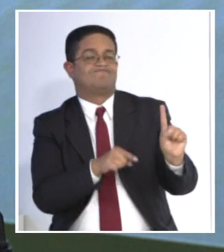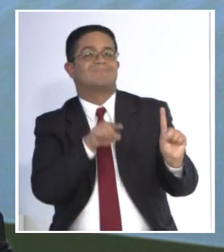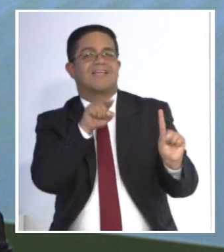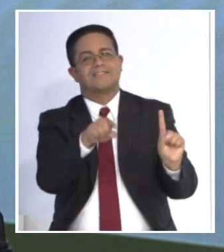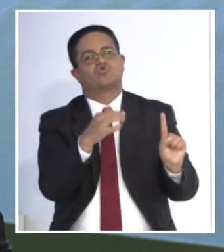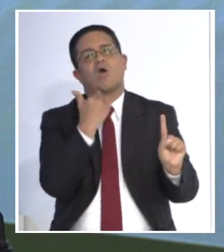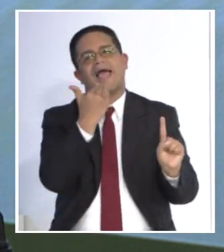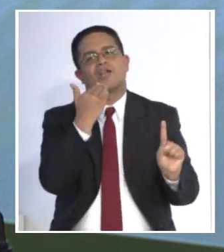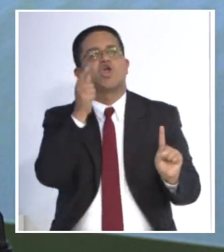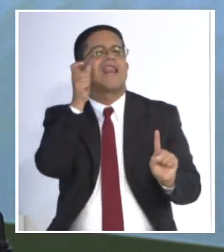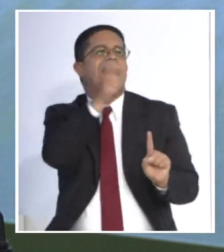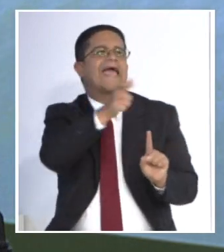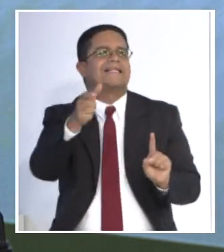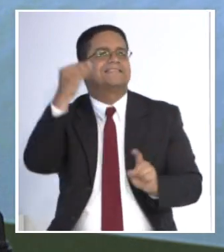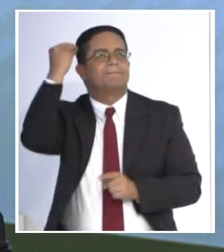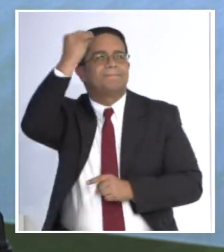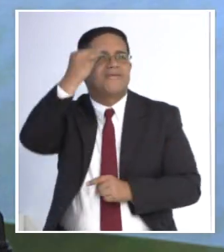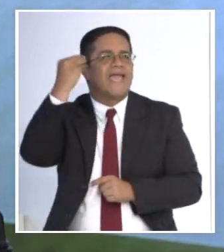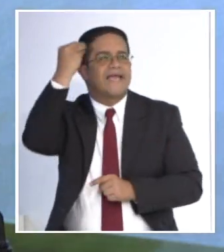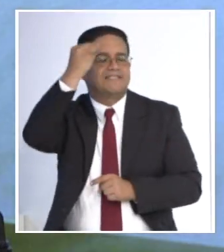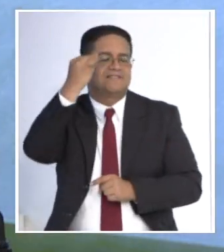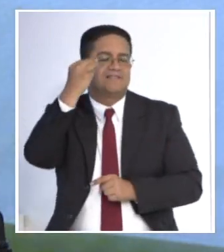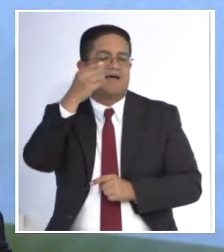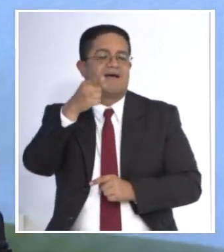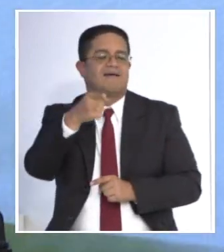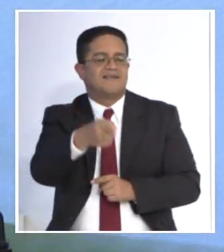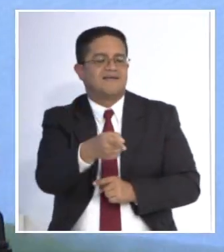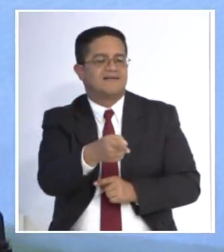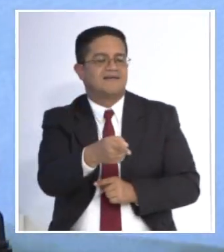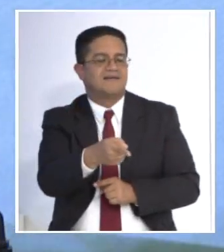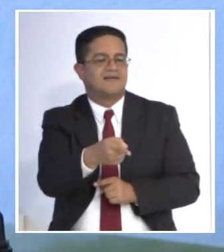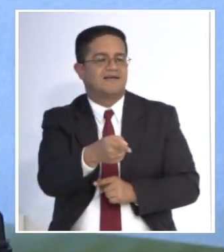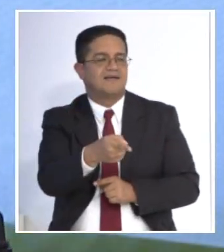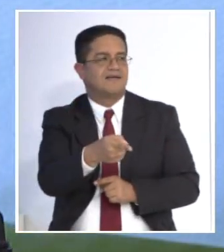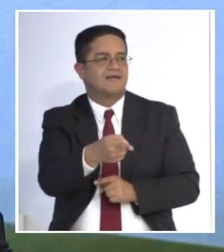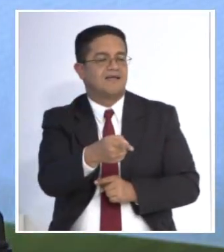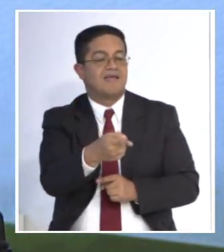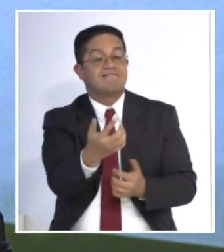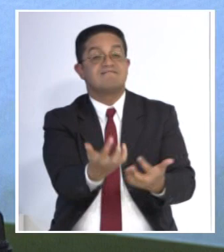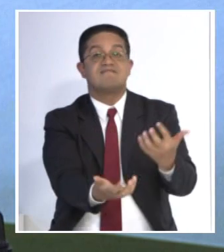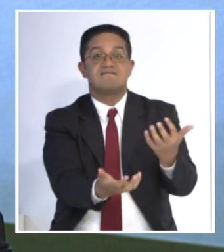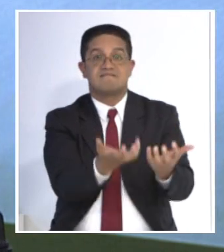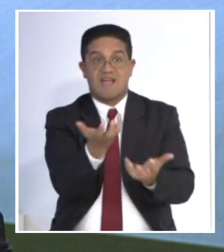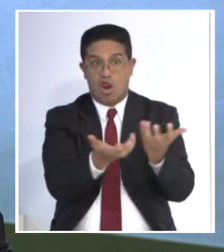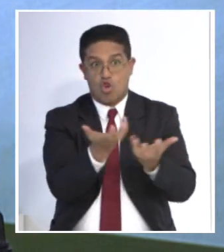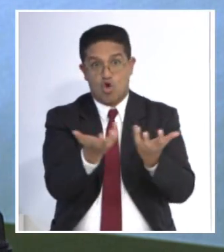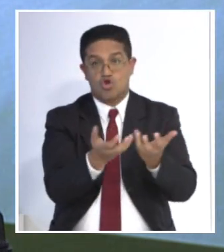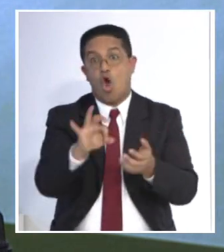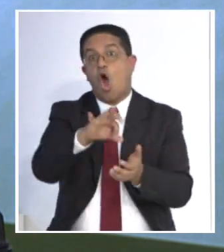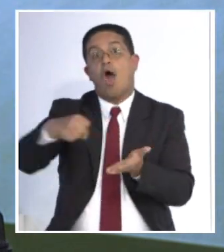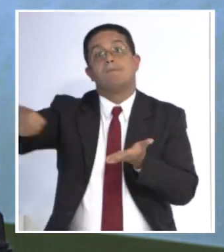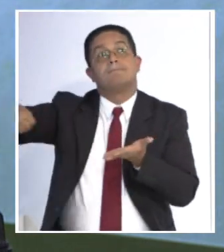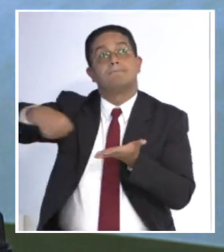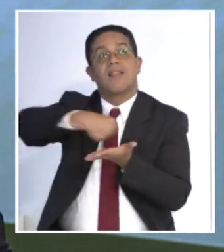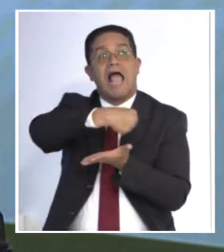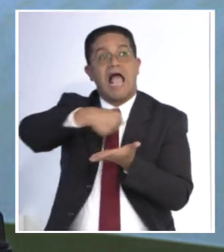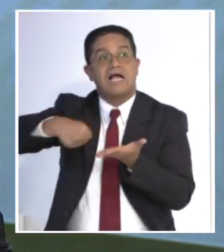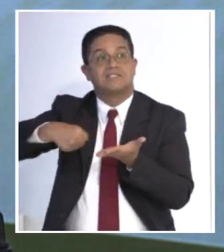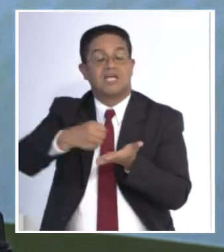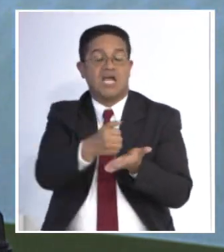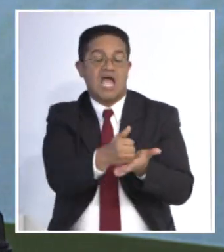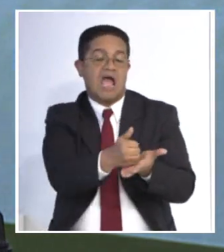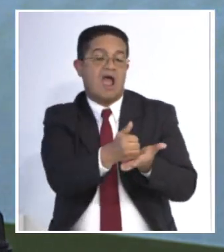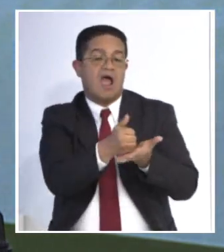muy popular que la gente condiciona a que el uso repetitivo del calor, ya sea de la cocina o la plancha, produce lo que